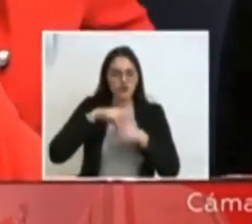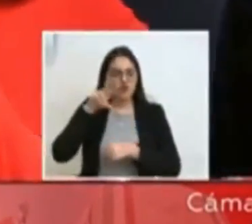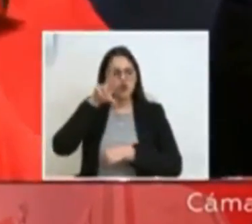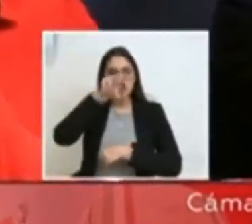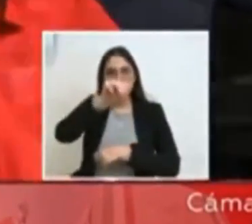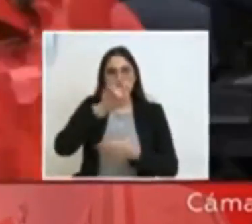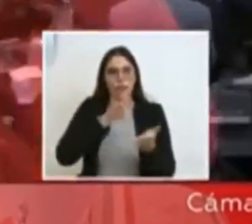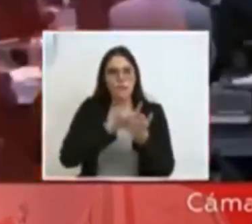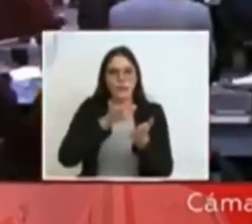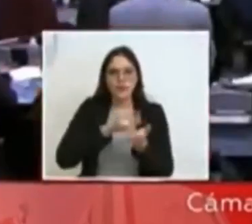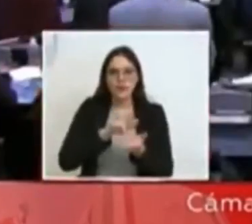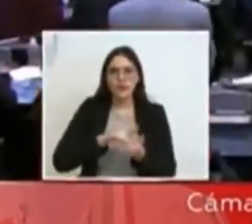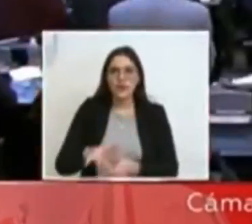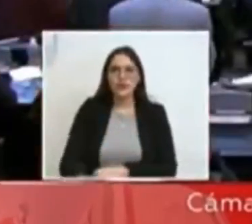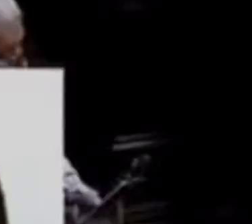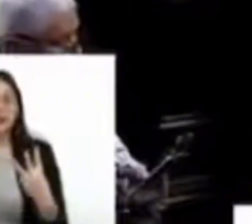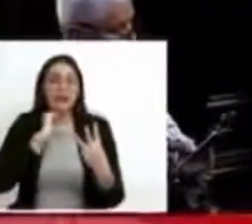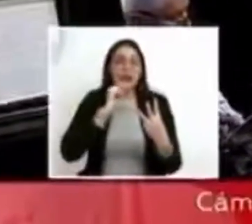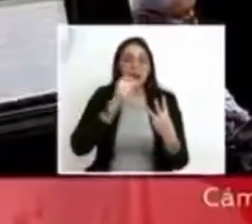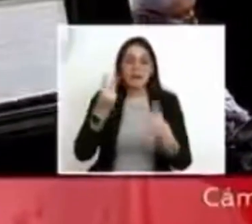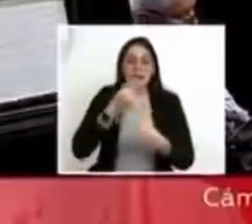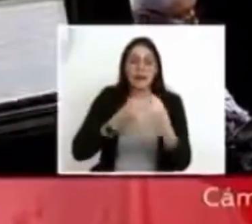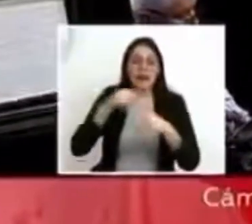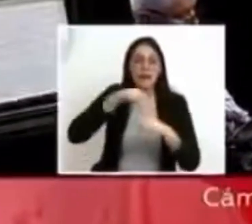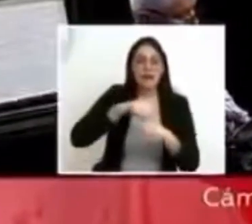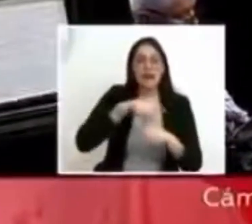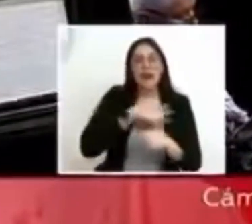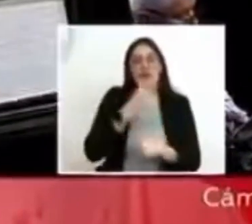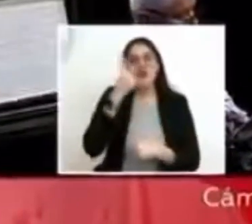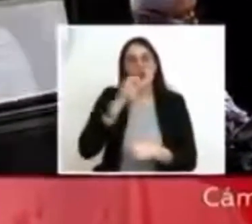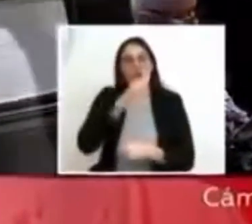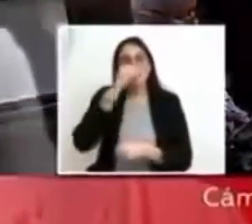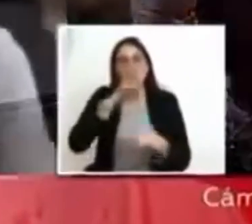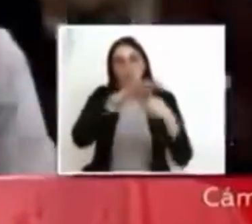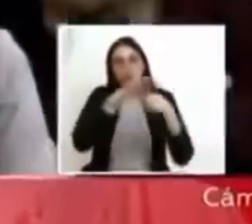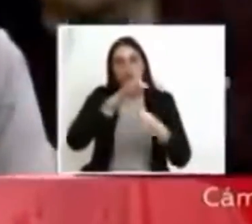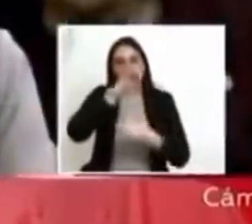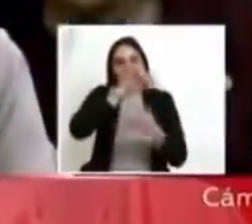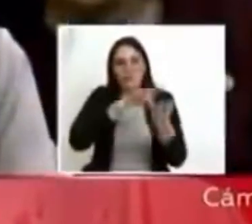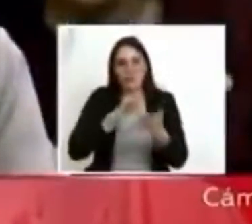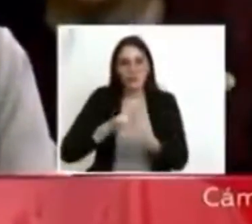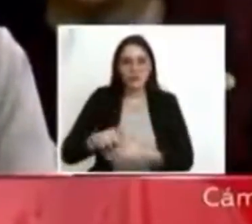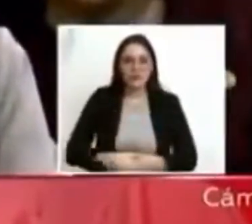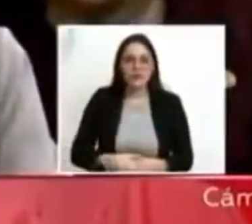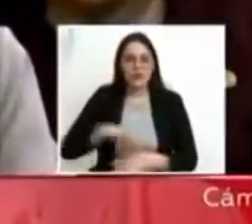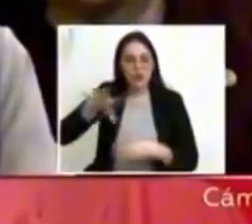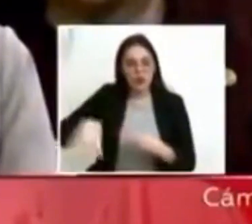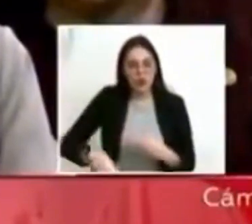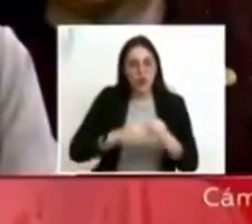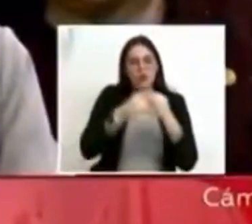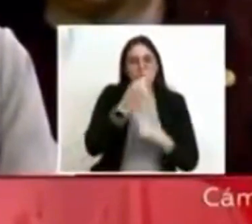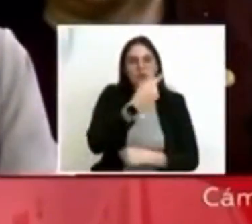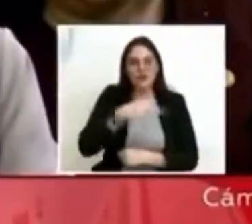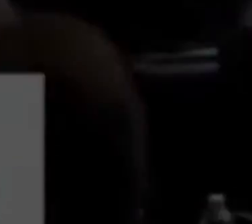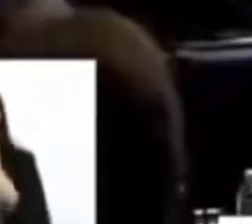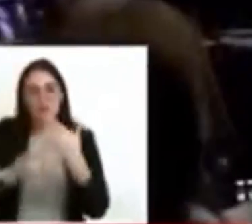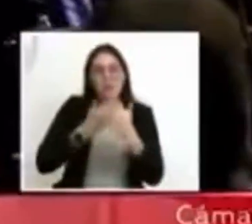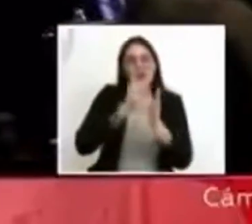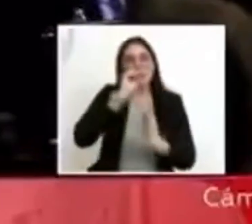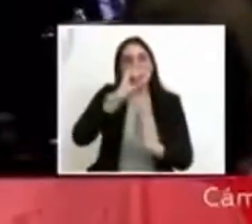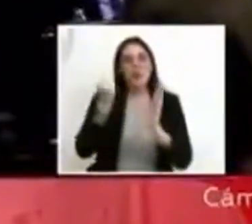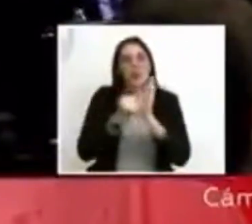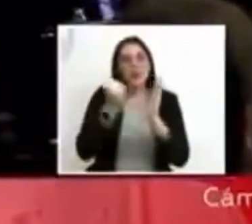Acción Nacional, Partido Revolucionario Institucional y Movimiento Ciudadano, y 0 abstenciones, se aprobó modificar el